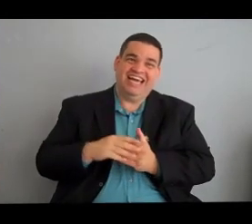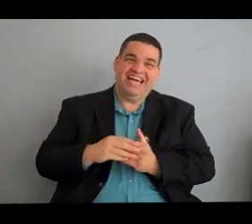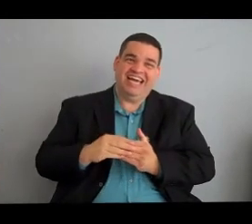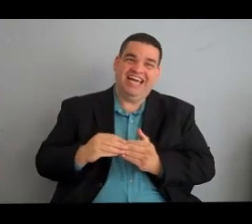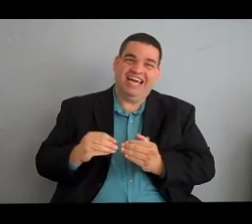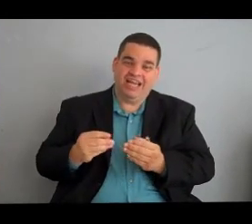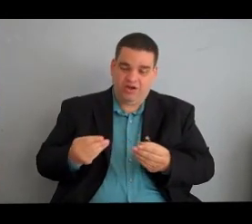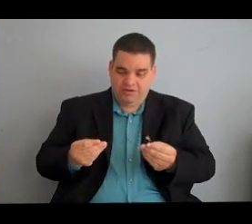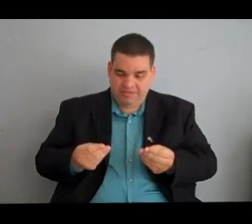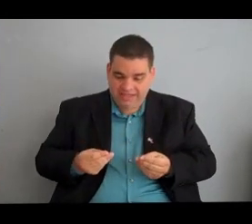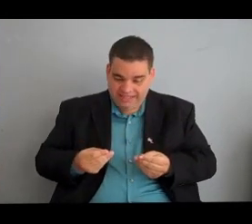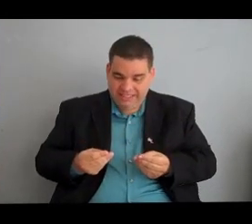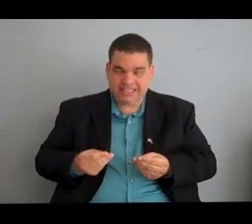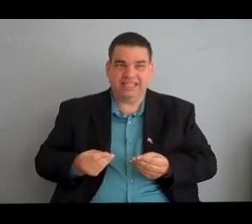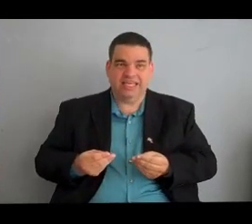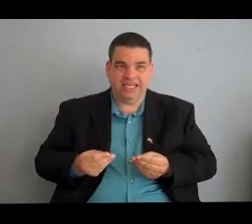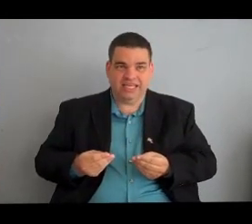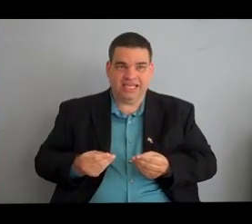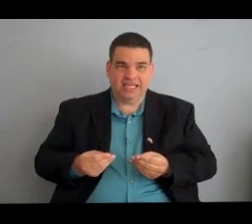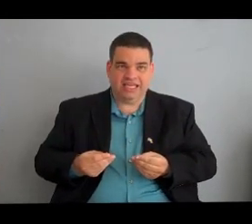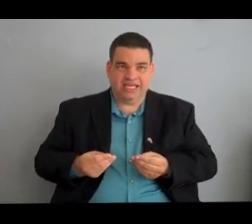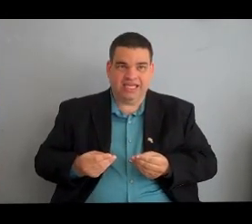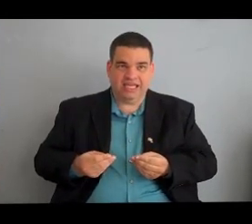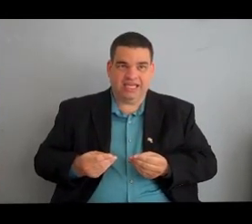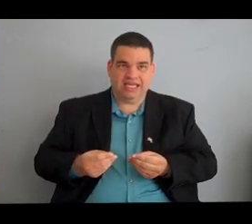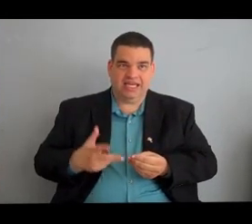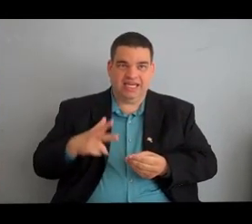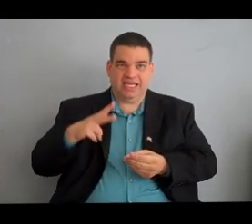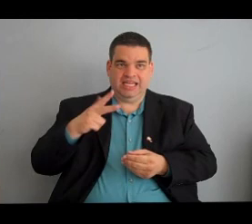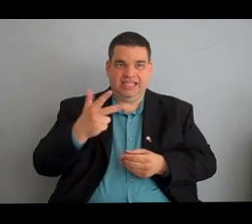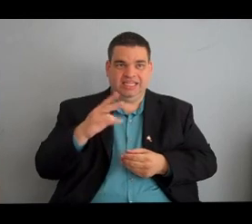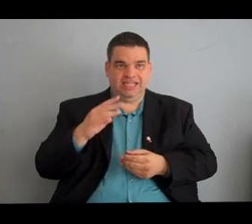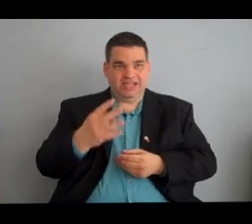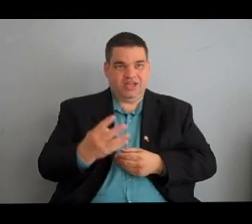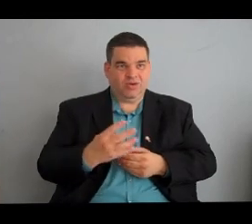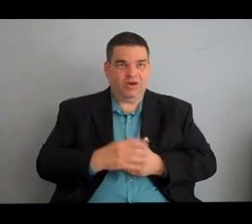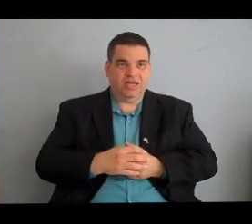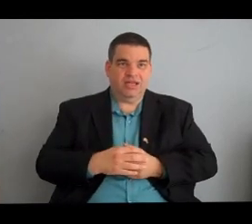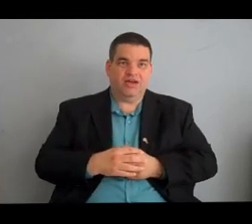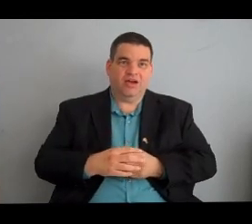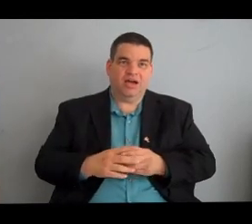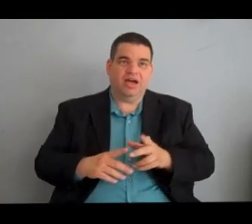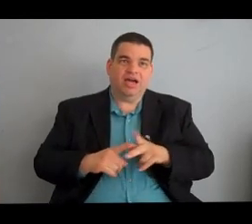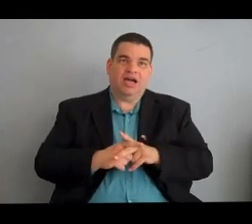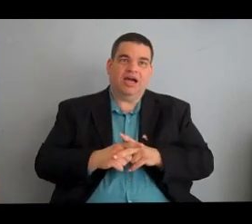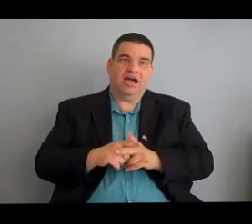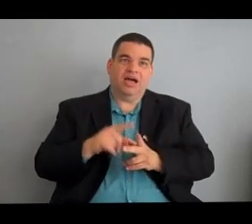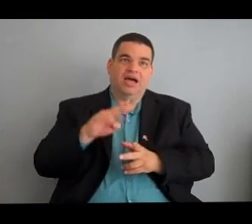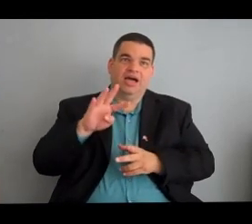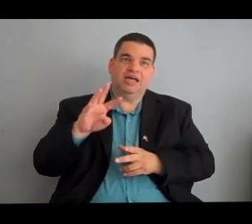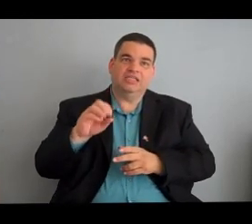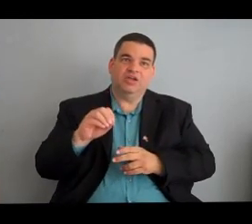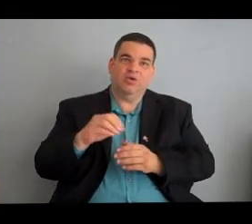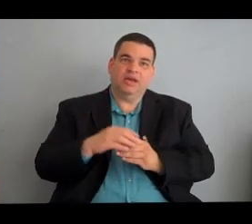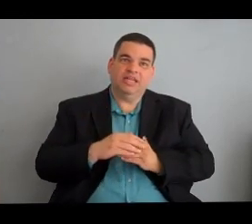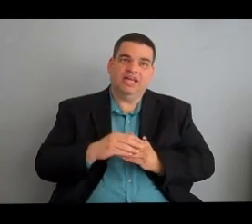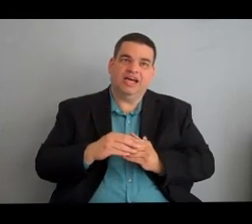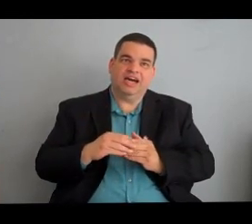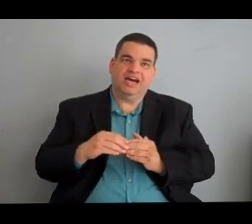el, como en el tercer o cuarto guisito, aparecieron 40. Y como que fueron subiendo un